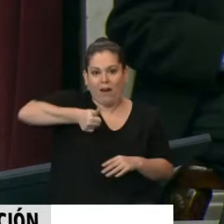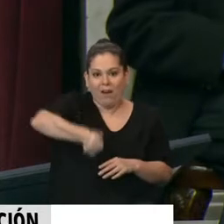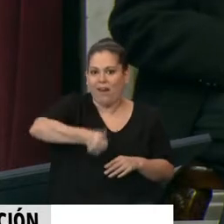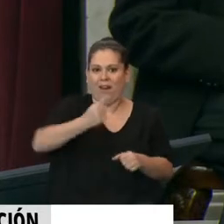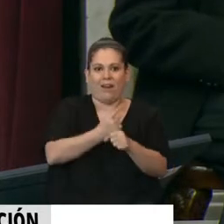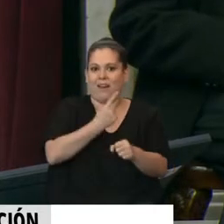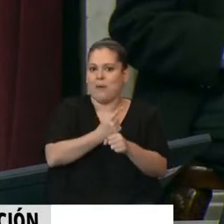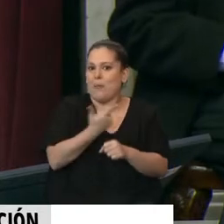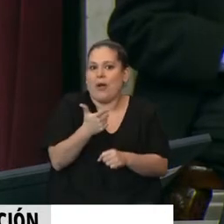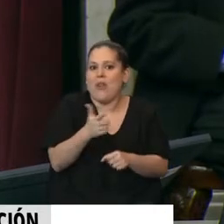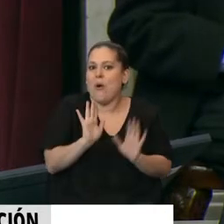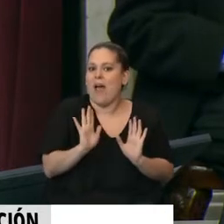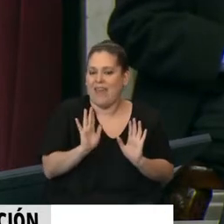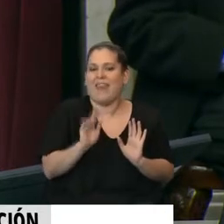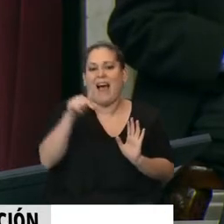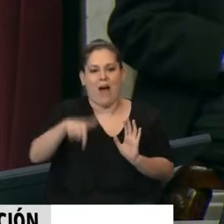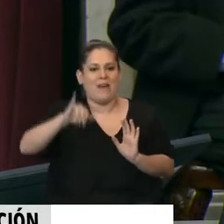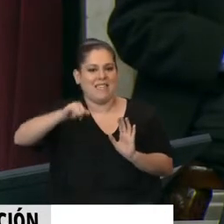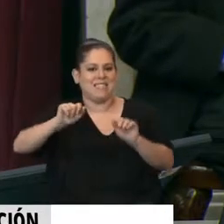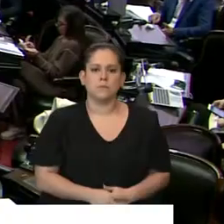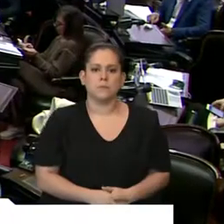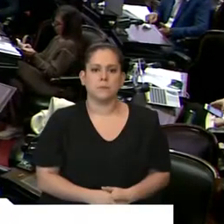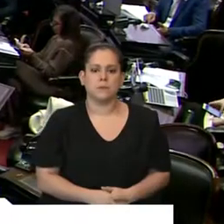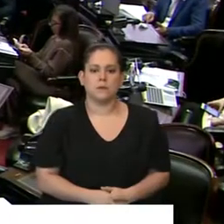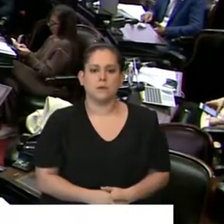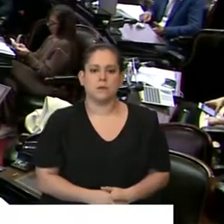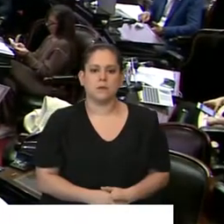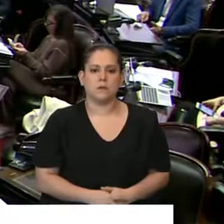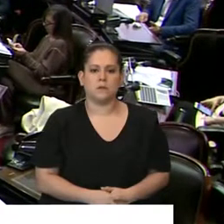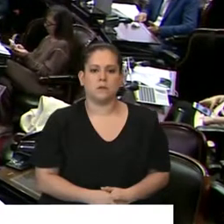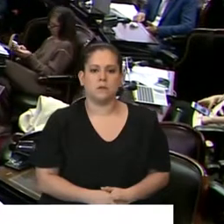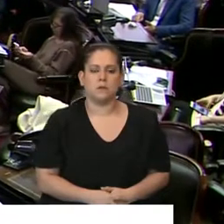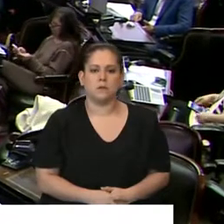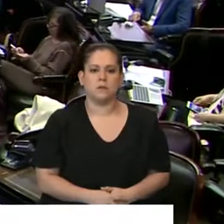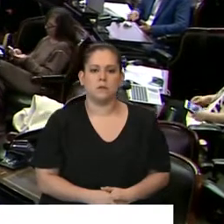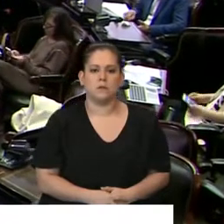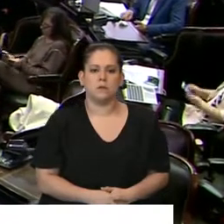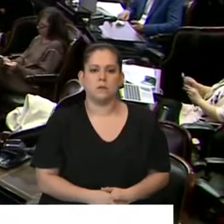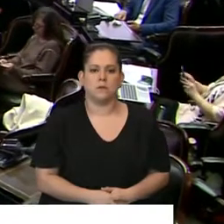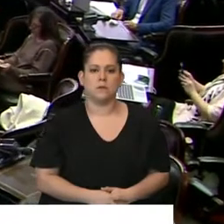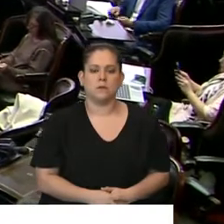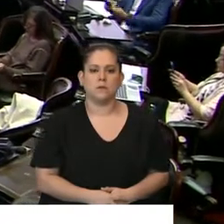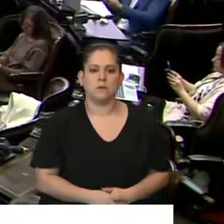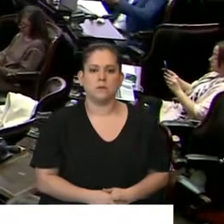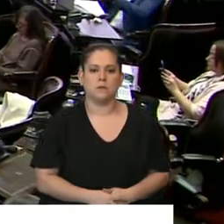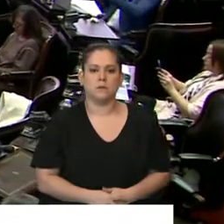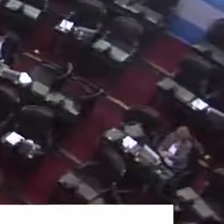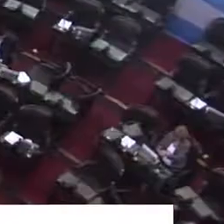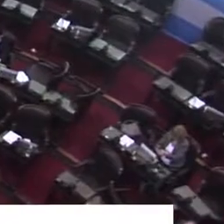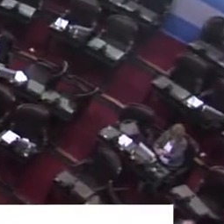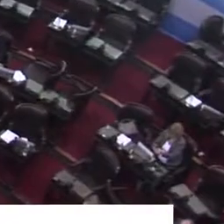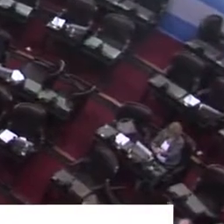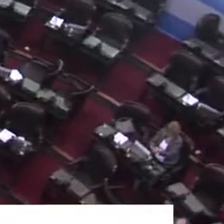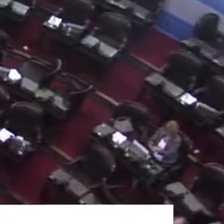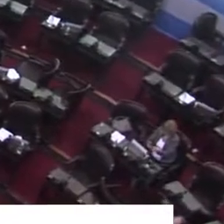destacados de la república argentina utilizando el sistema tele temático especialmente desarrollado para la